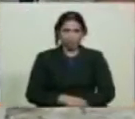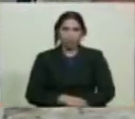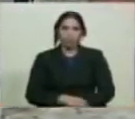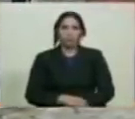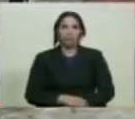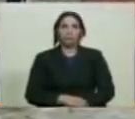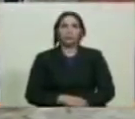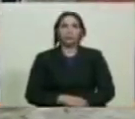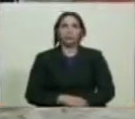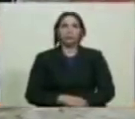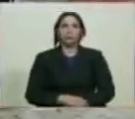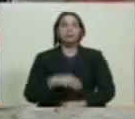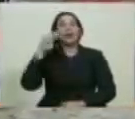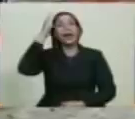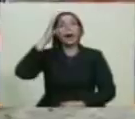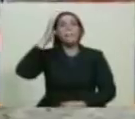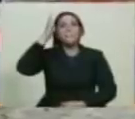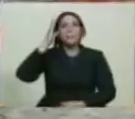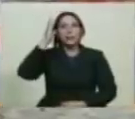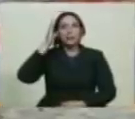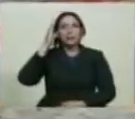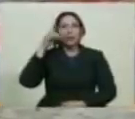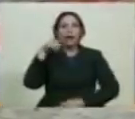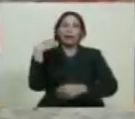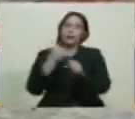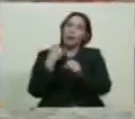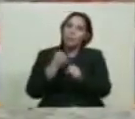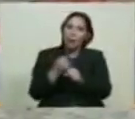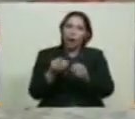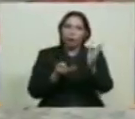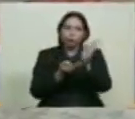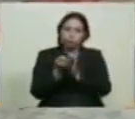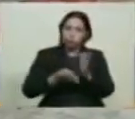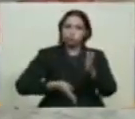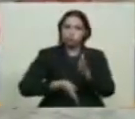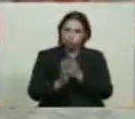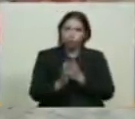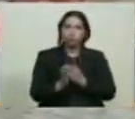Representan la capacidad de trabajo, la disciplina.